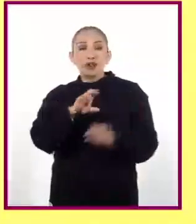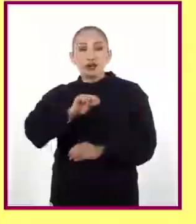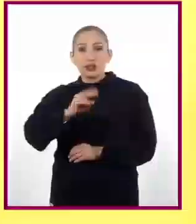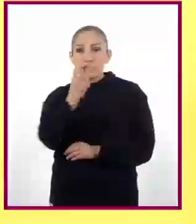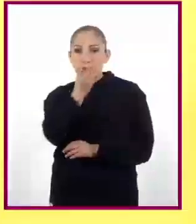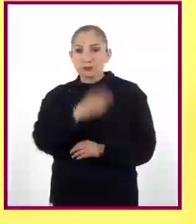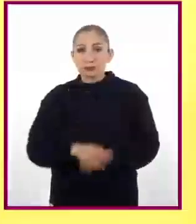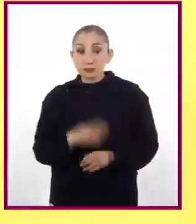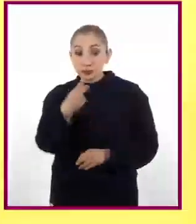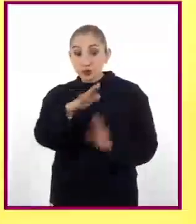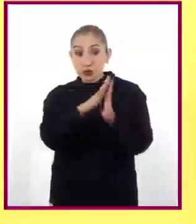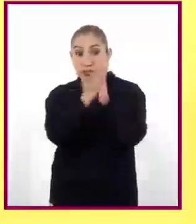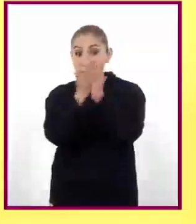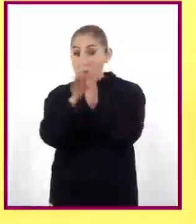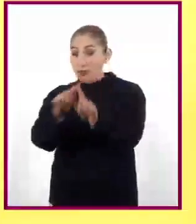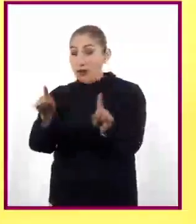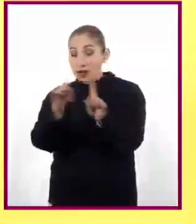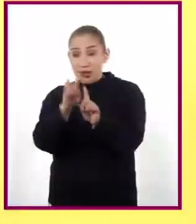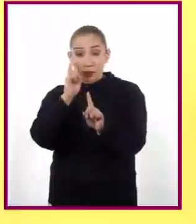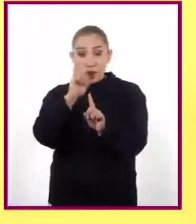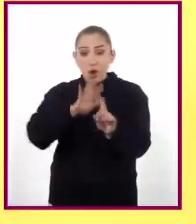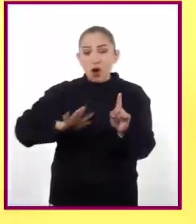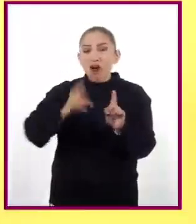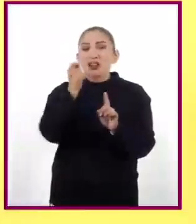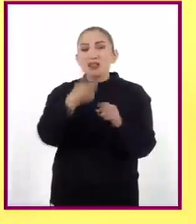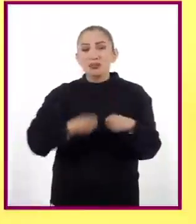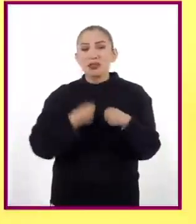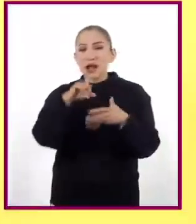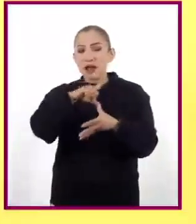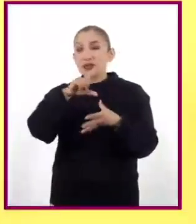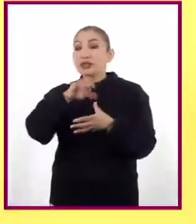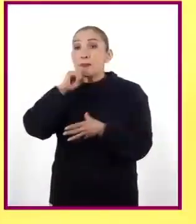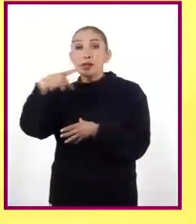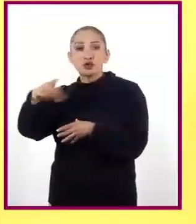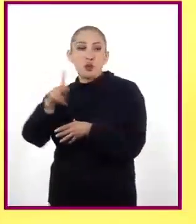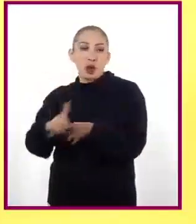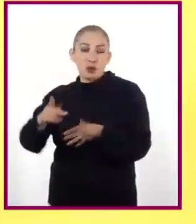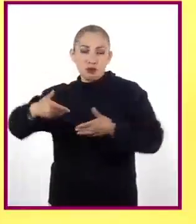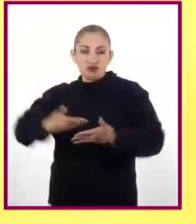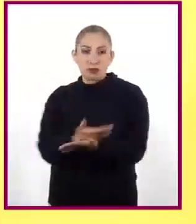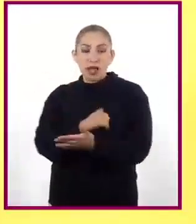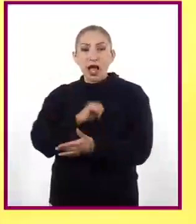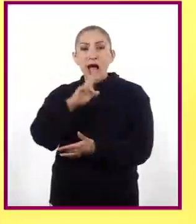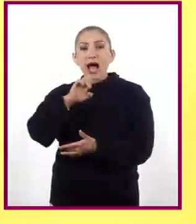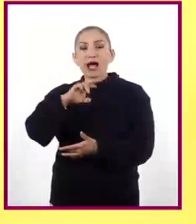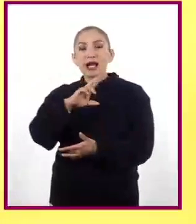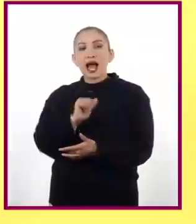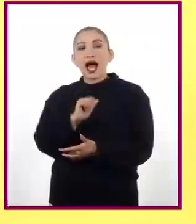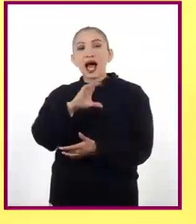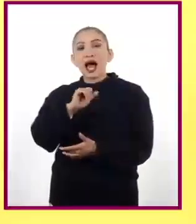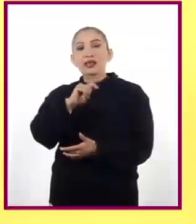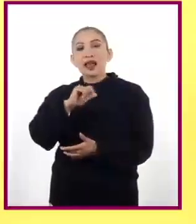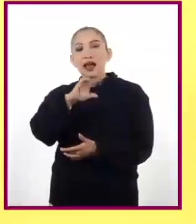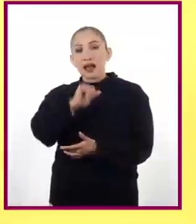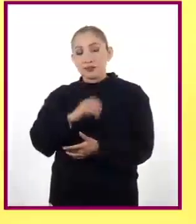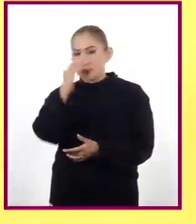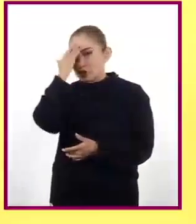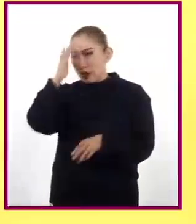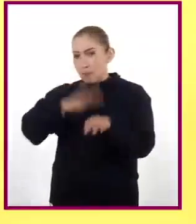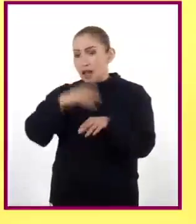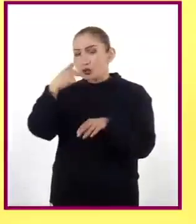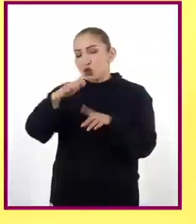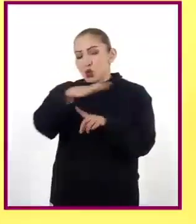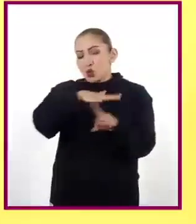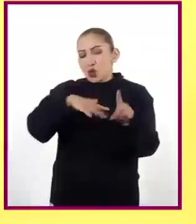1982. Sus obras reflejaron el entorno de Latinoamérica y el entorno de su pueblo natal, Aracataca. Para conocer más sobre